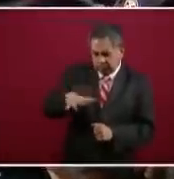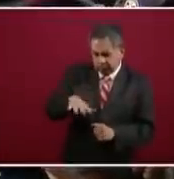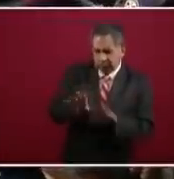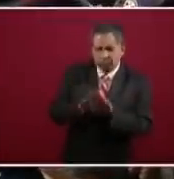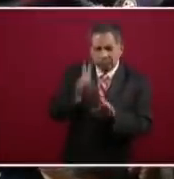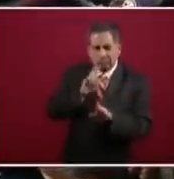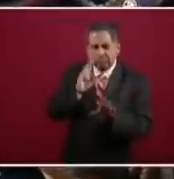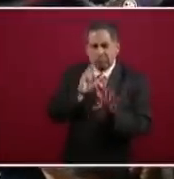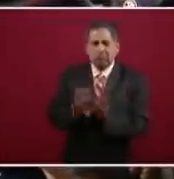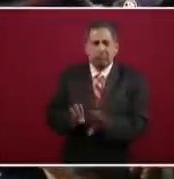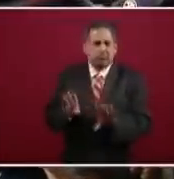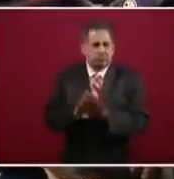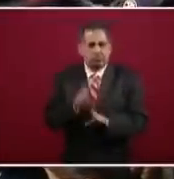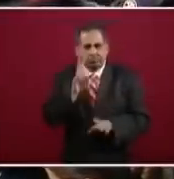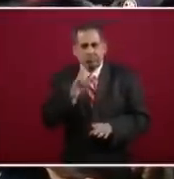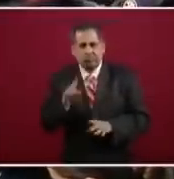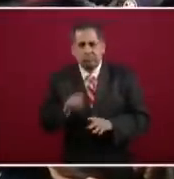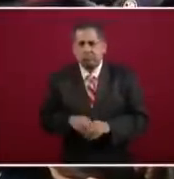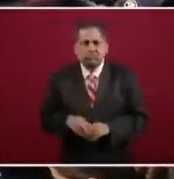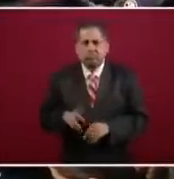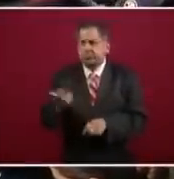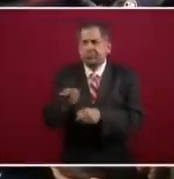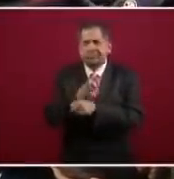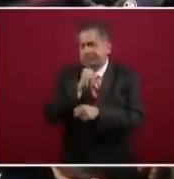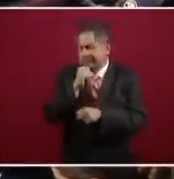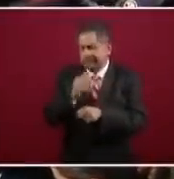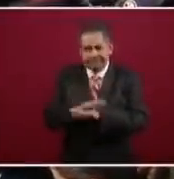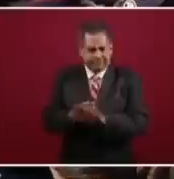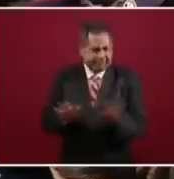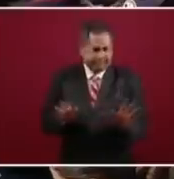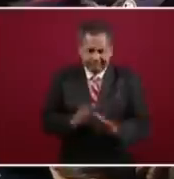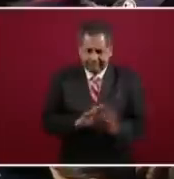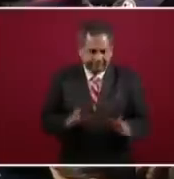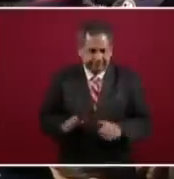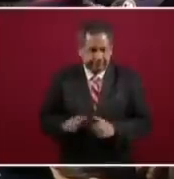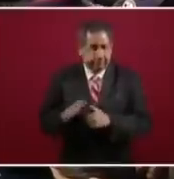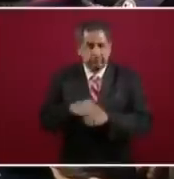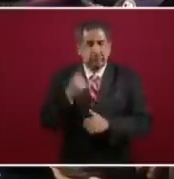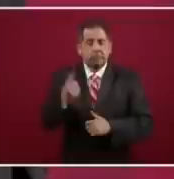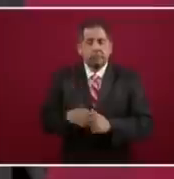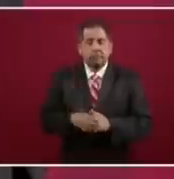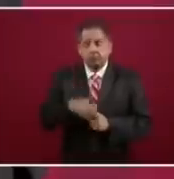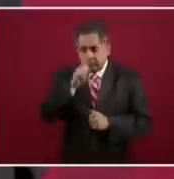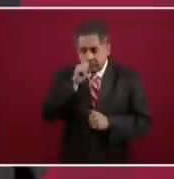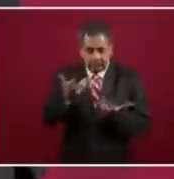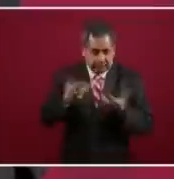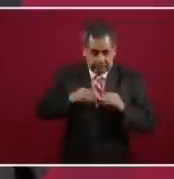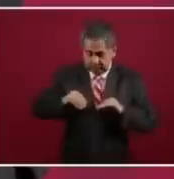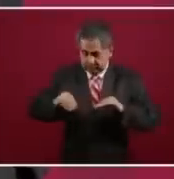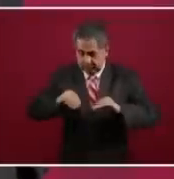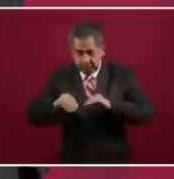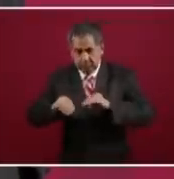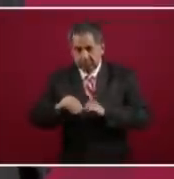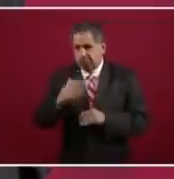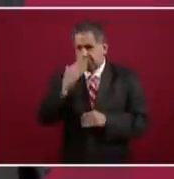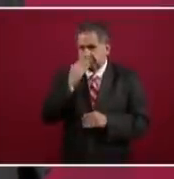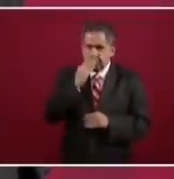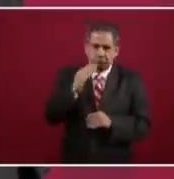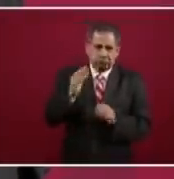hacerlo y no va a suceder nada porque se está actuando bien